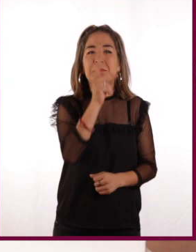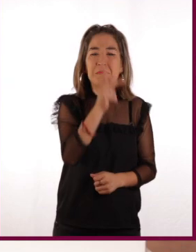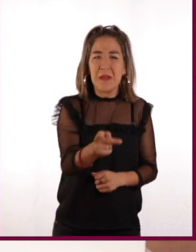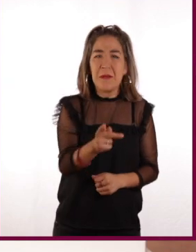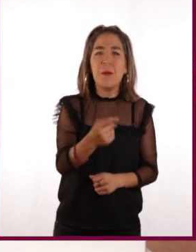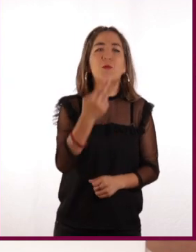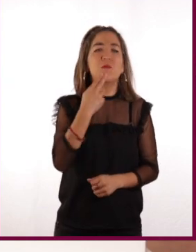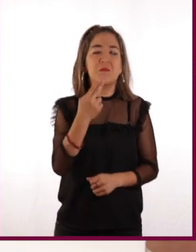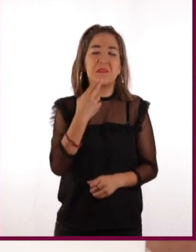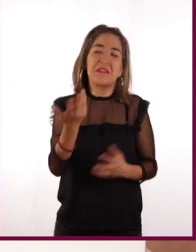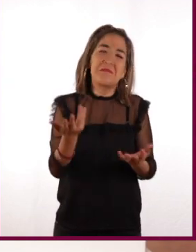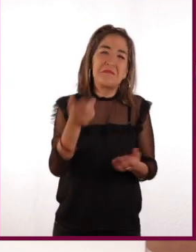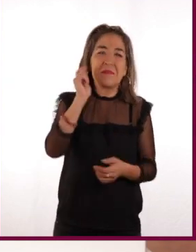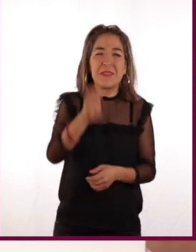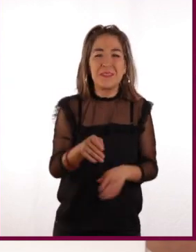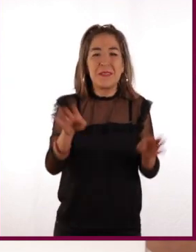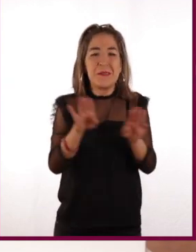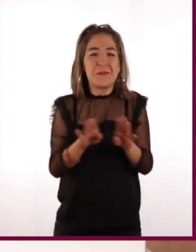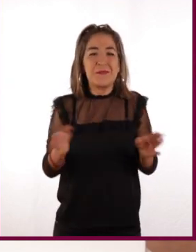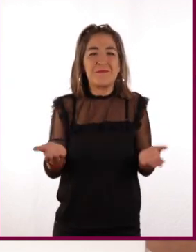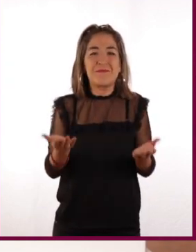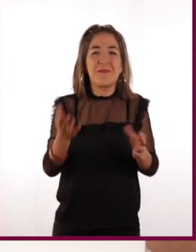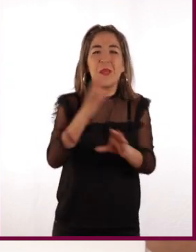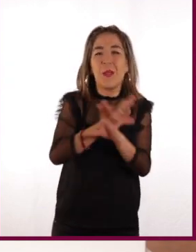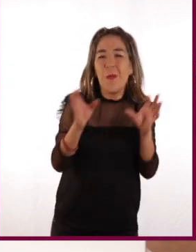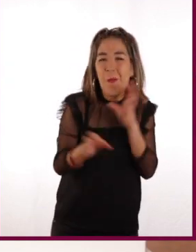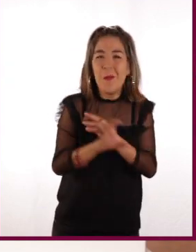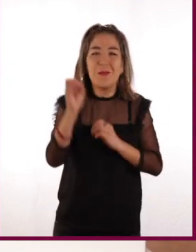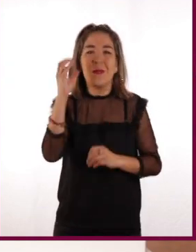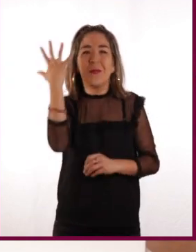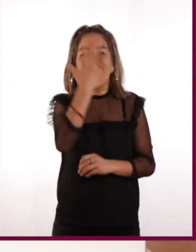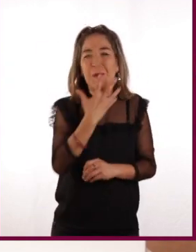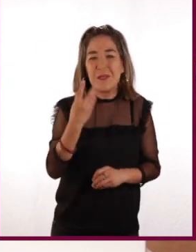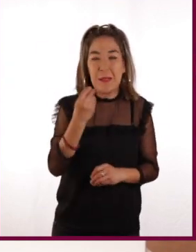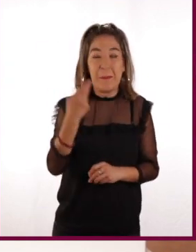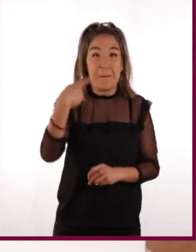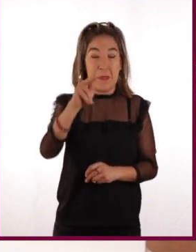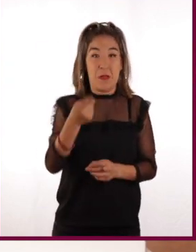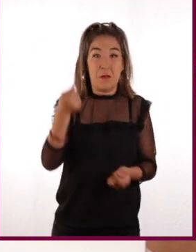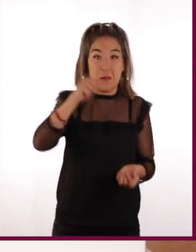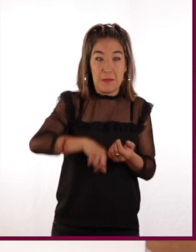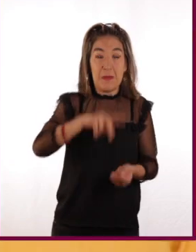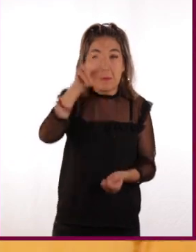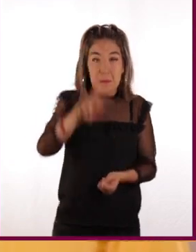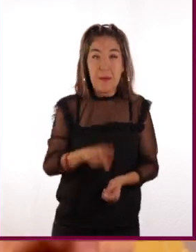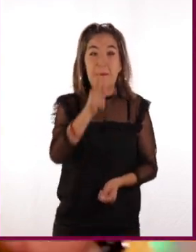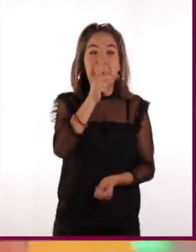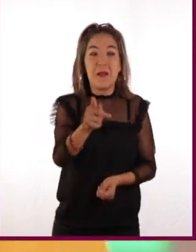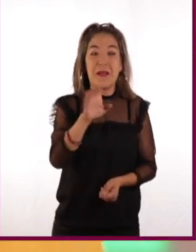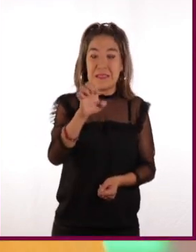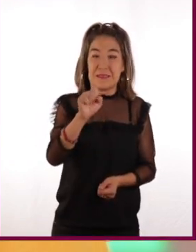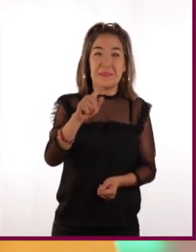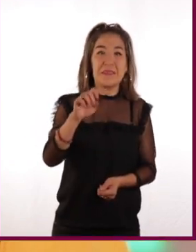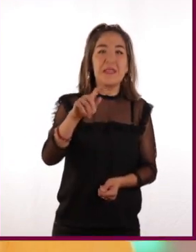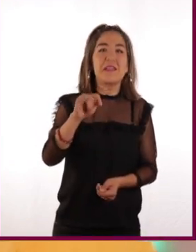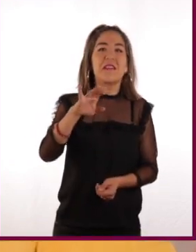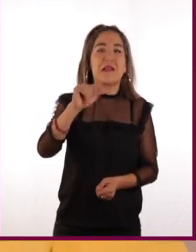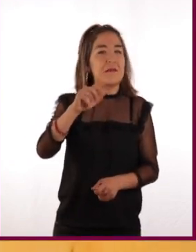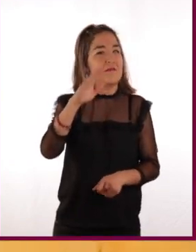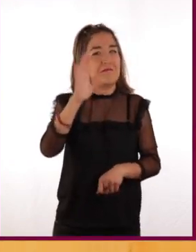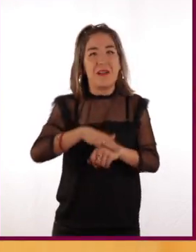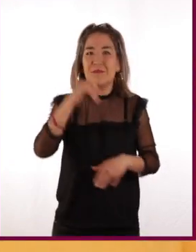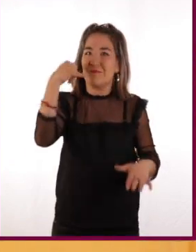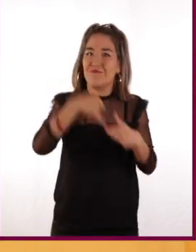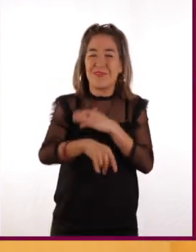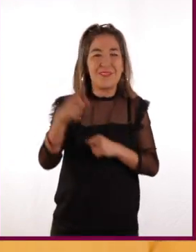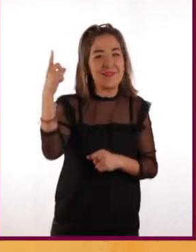me parece que esa palabra se usa muy a la ligera, como que parece que tiene que ver con la vanidad y lo superficial. Pero el concepto de estética es mucho